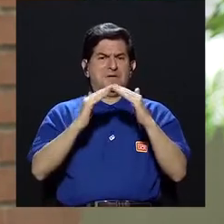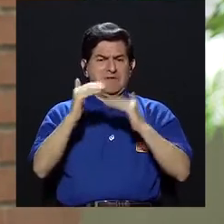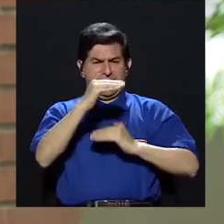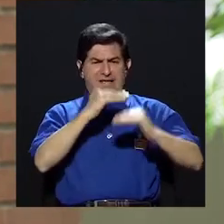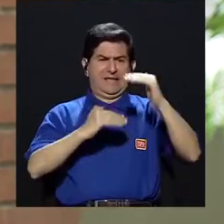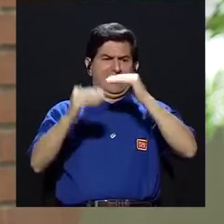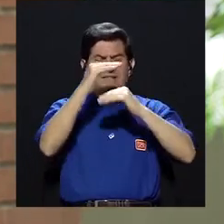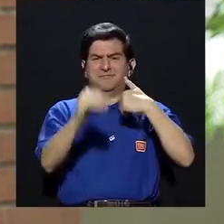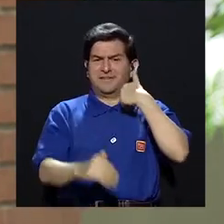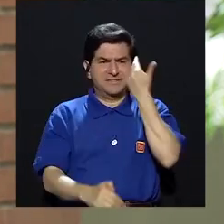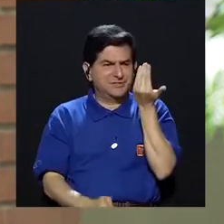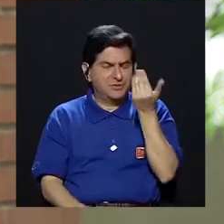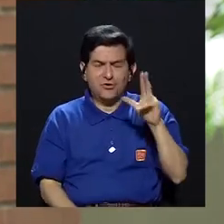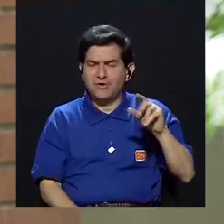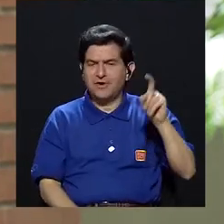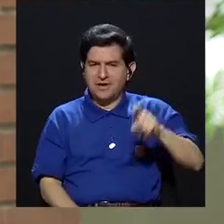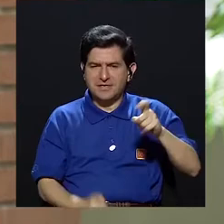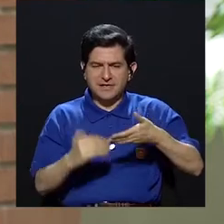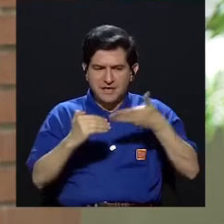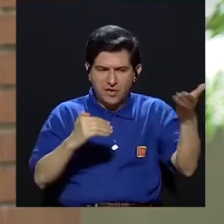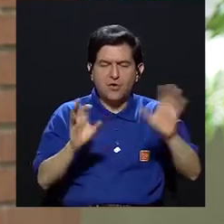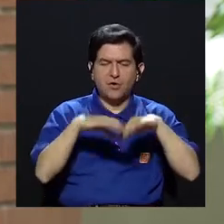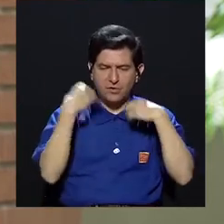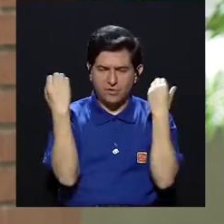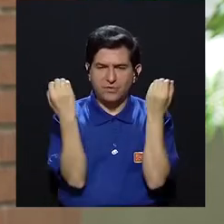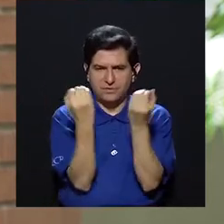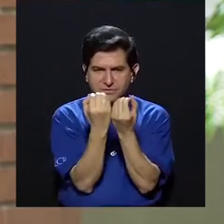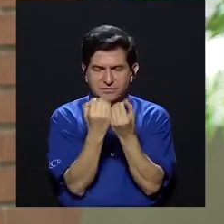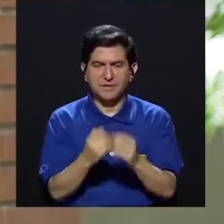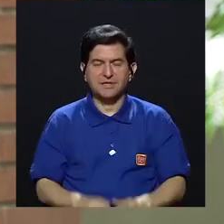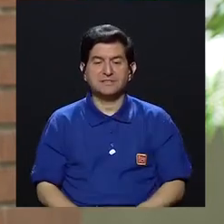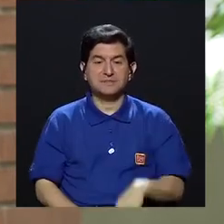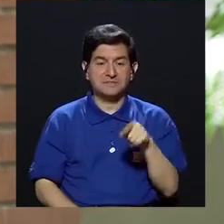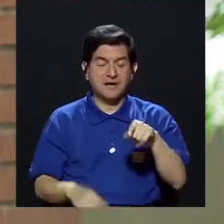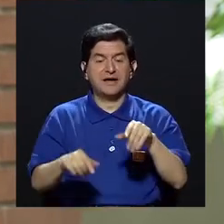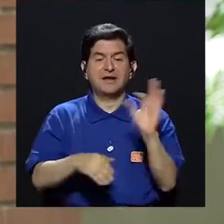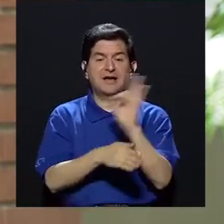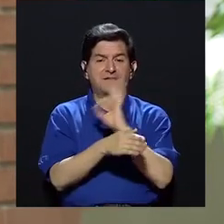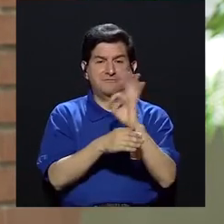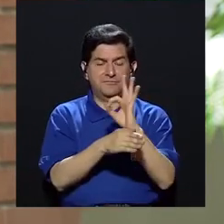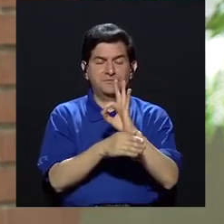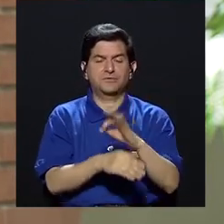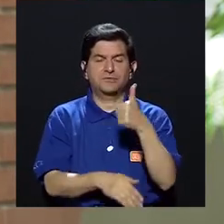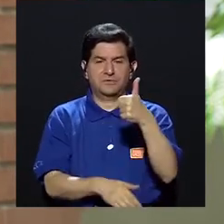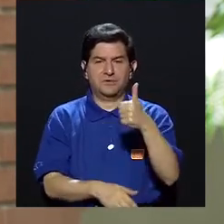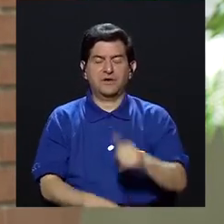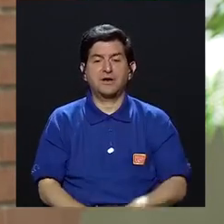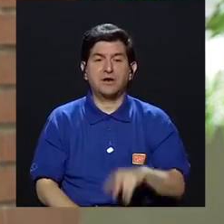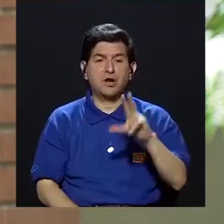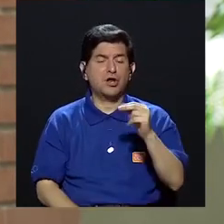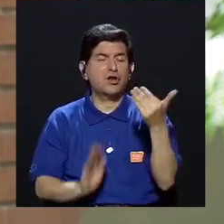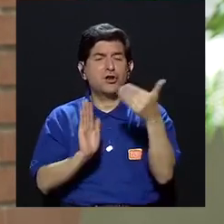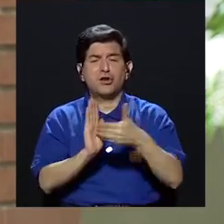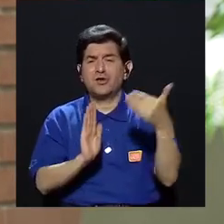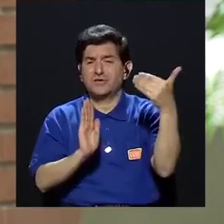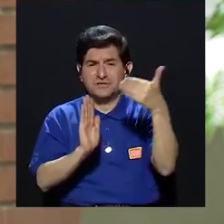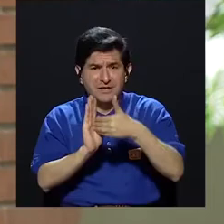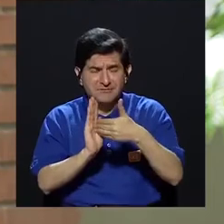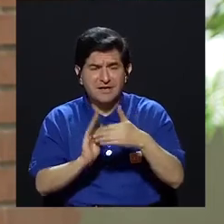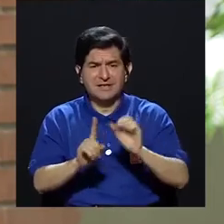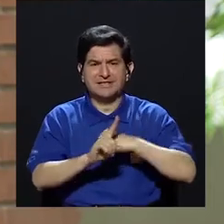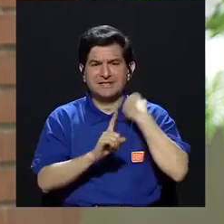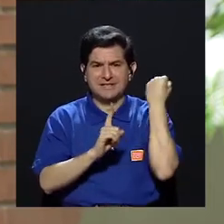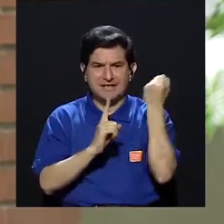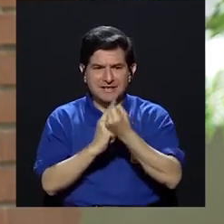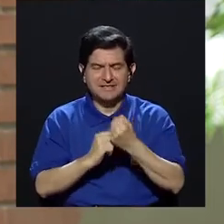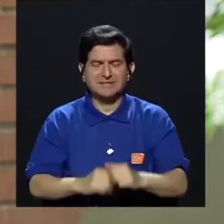fácil, requiere una serie de elementos organizativos para que el condominio funcione y no se deteriore